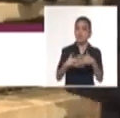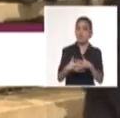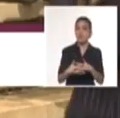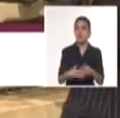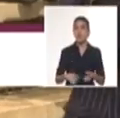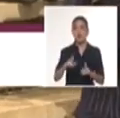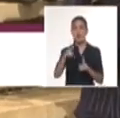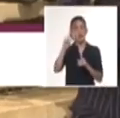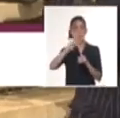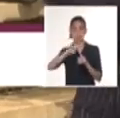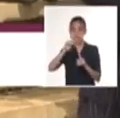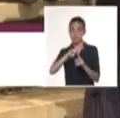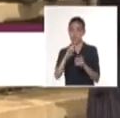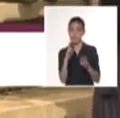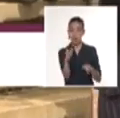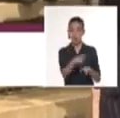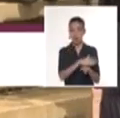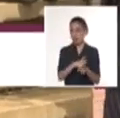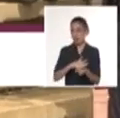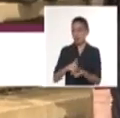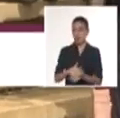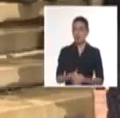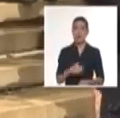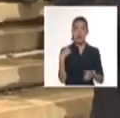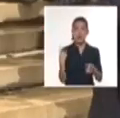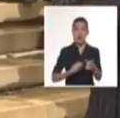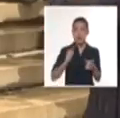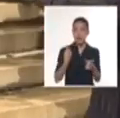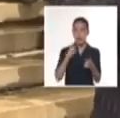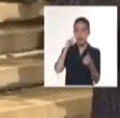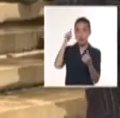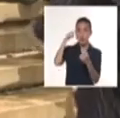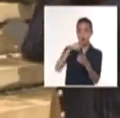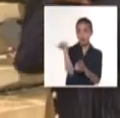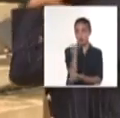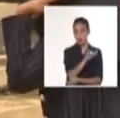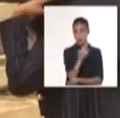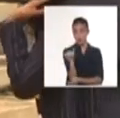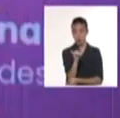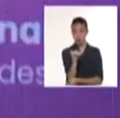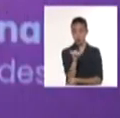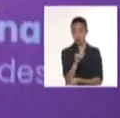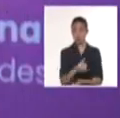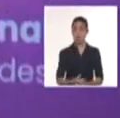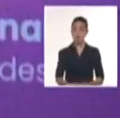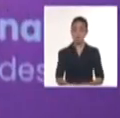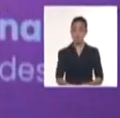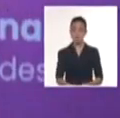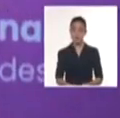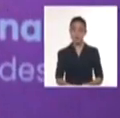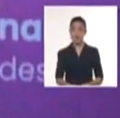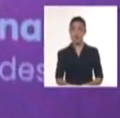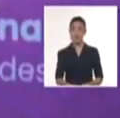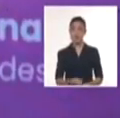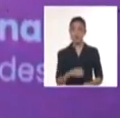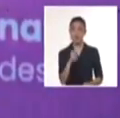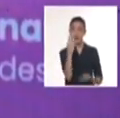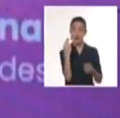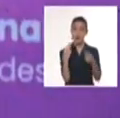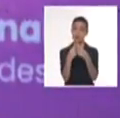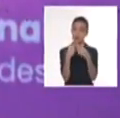que luchamos con el mismo objetivo, de mostrar la otra cara de nuestra América Latina. La cuarta edición del